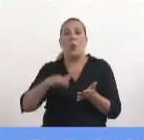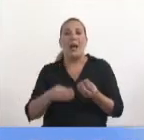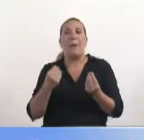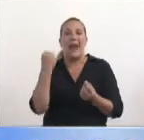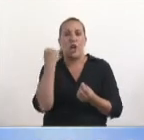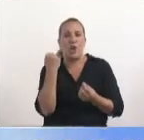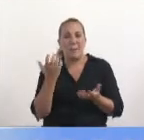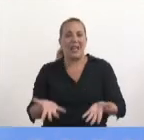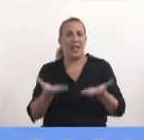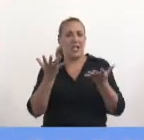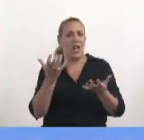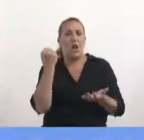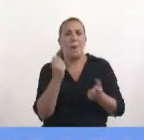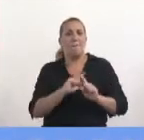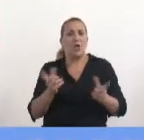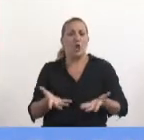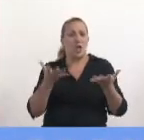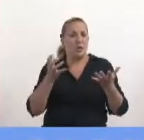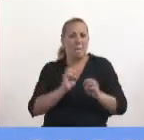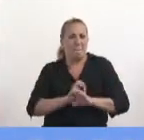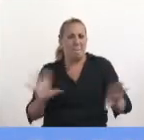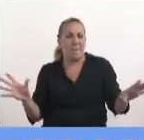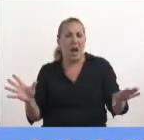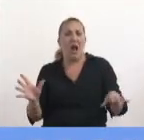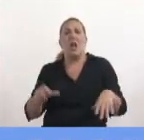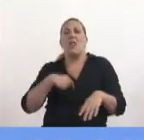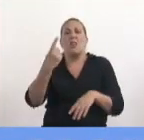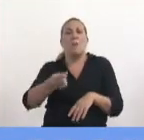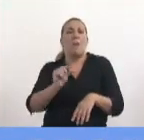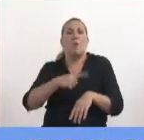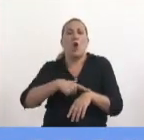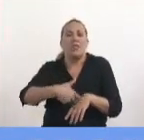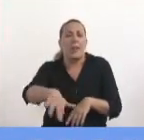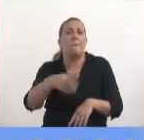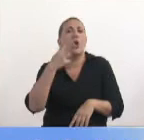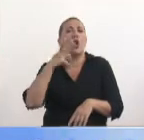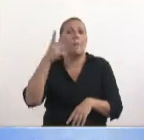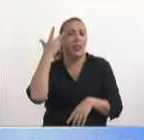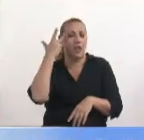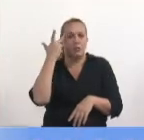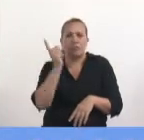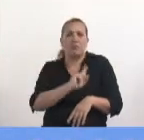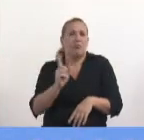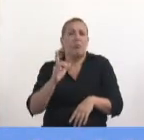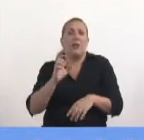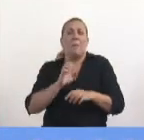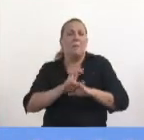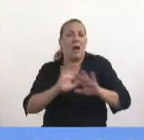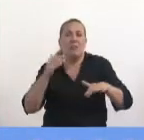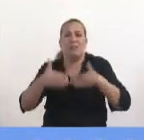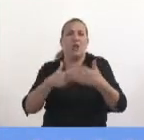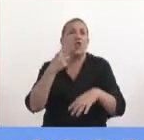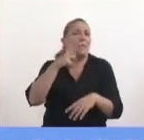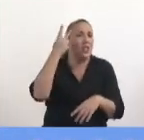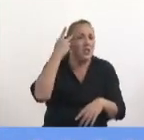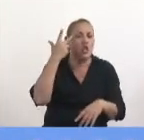la economía no creció y empezó a derrapar al poco tiempo del 2018. Y no paró de derrapar todo el 18 y todo el